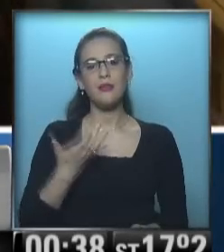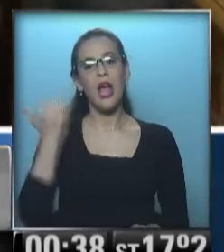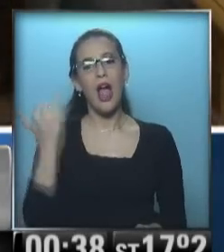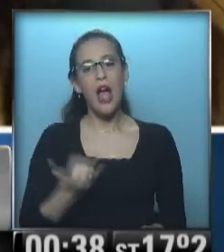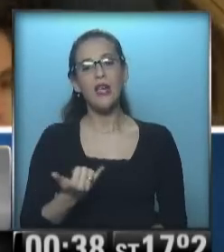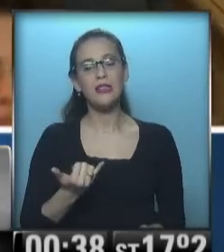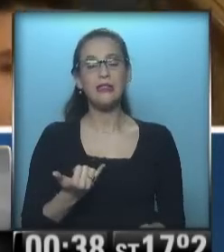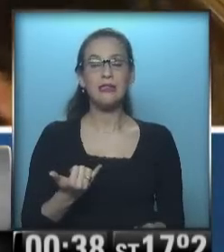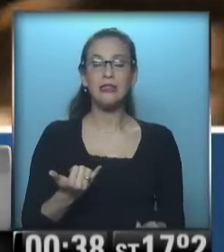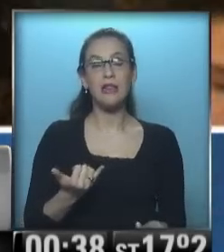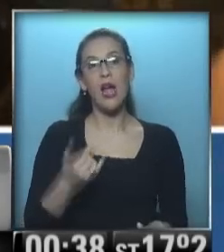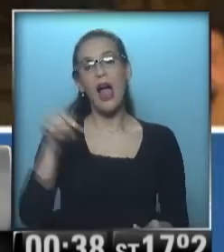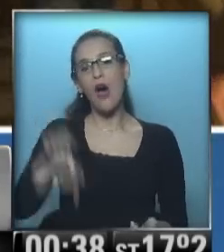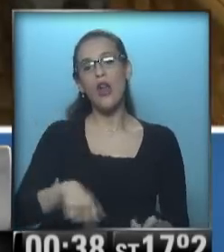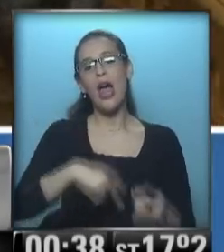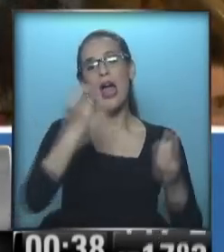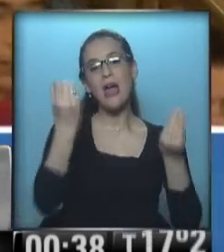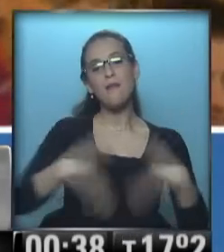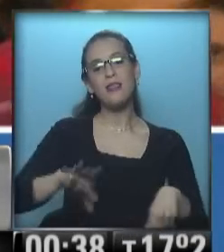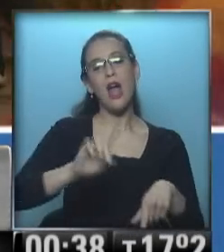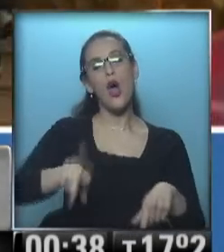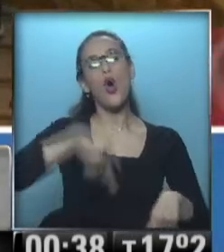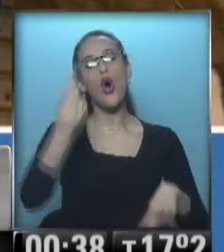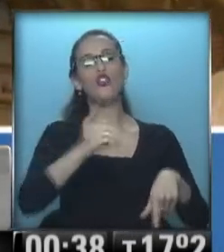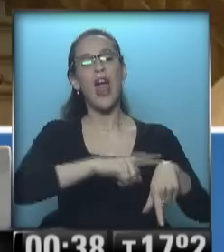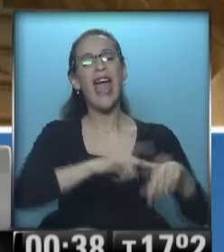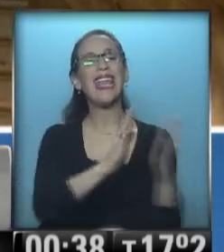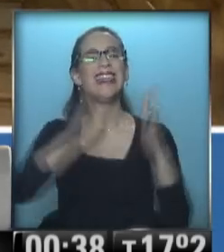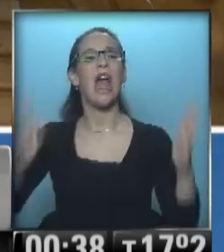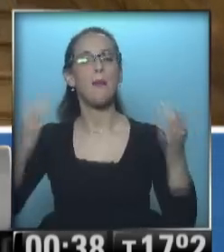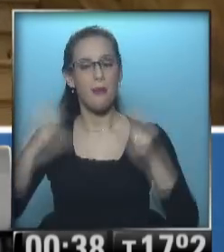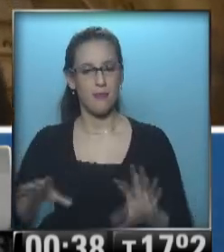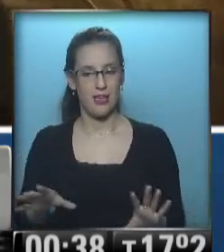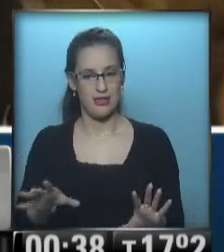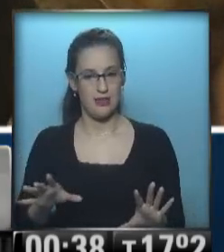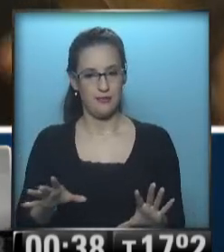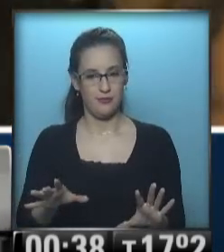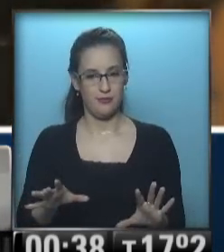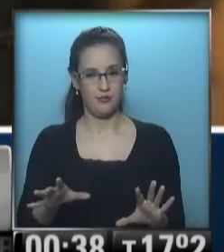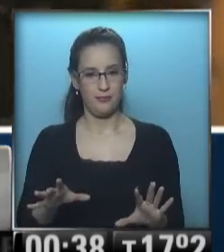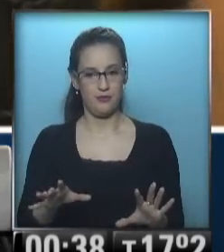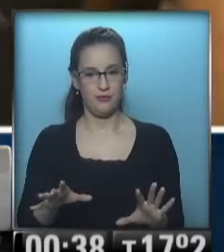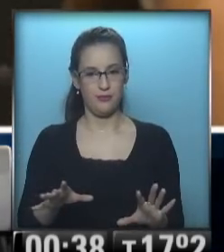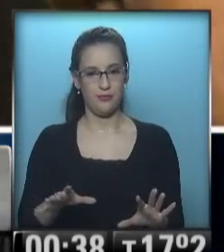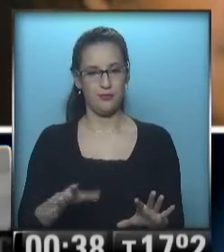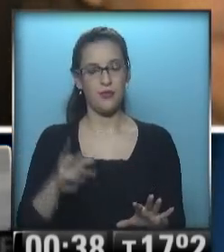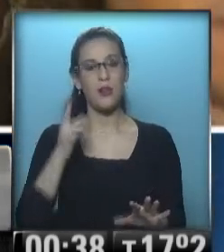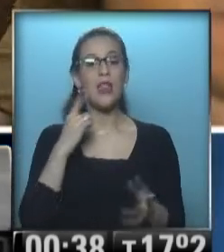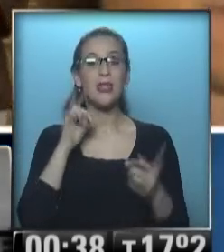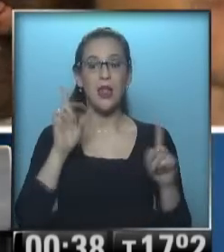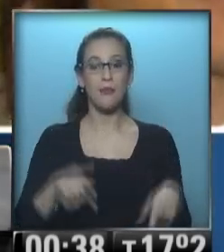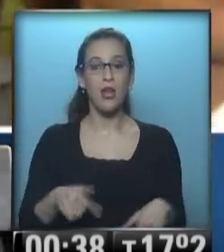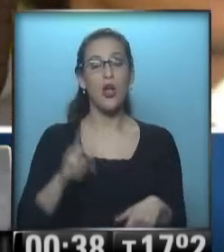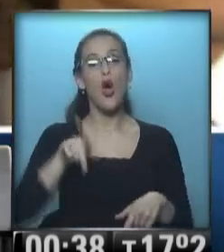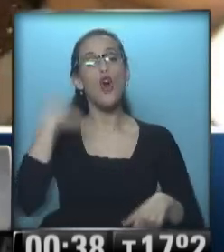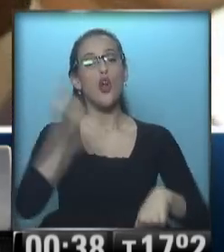bueno, empieza otro momento de la vida. Empieza otro momento de la vida de ellos, empieza otro momento de la vida de Gustavo Cerati también. O sea,